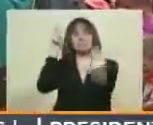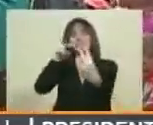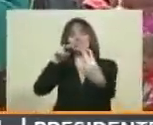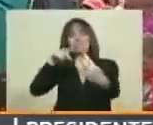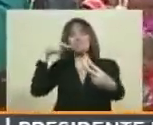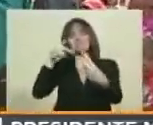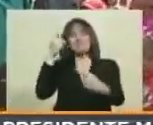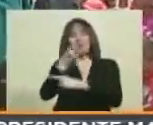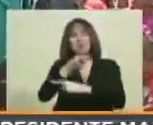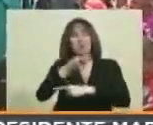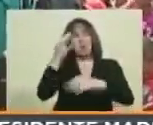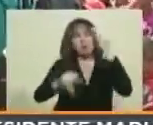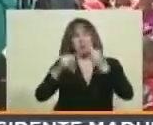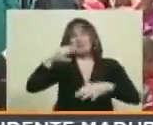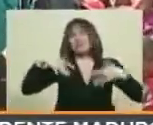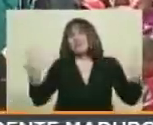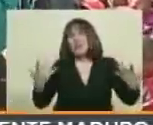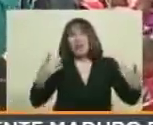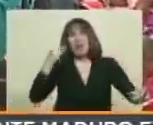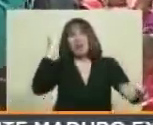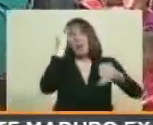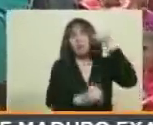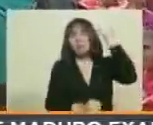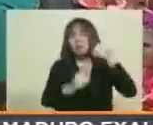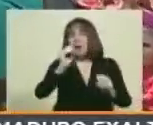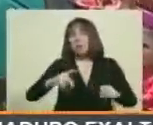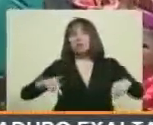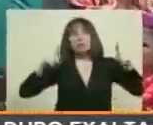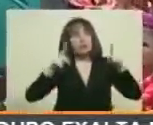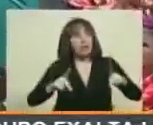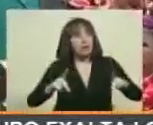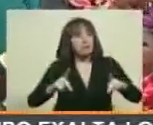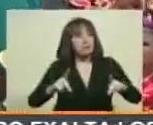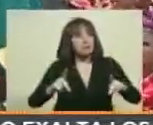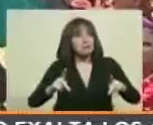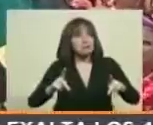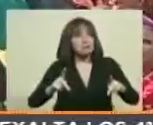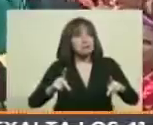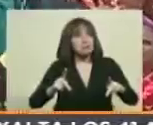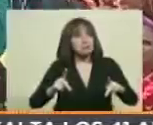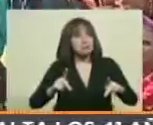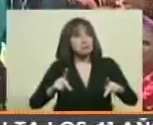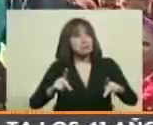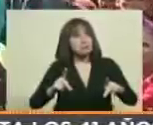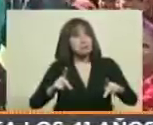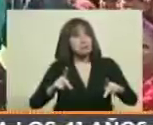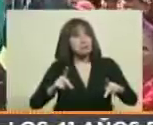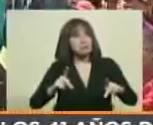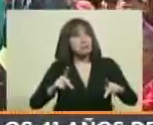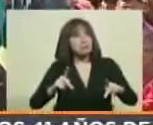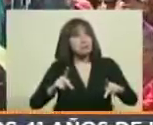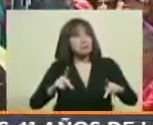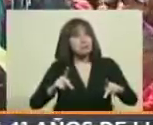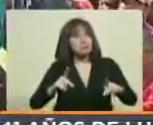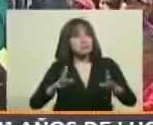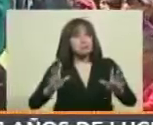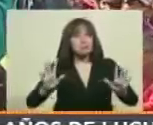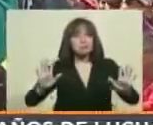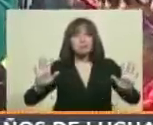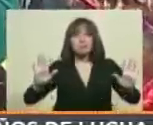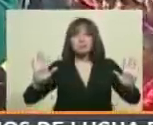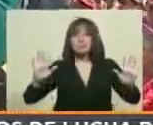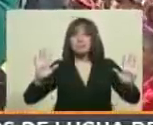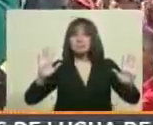voy a hacer justicia les doy la última oportunidad la última oportunidad sino la